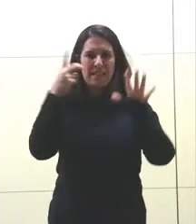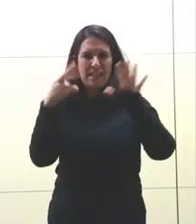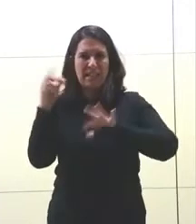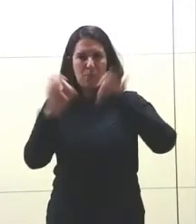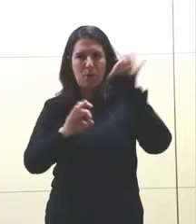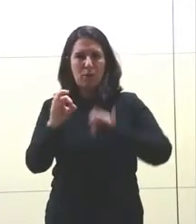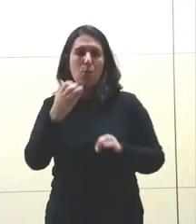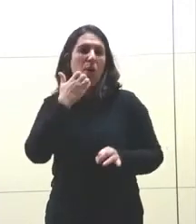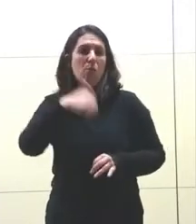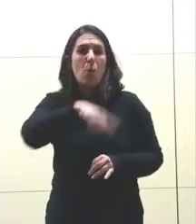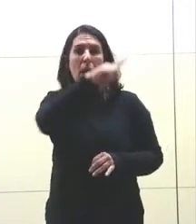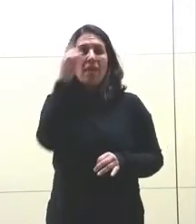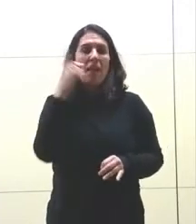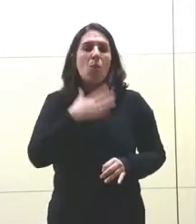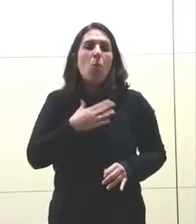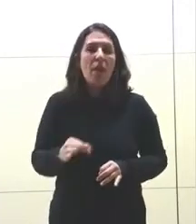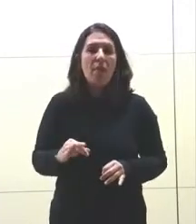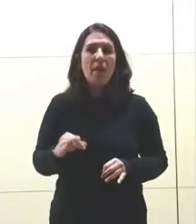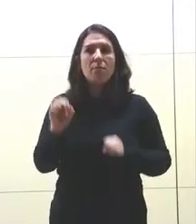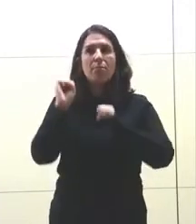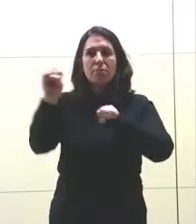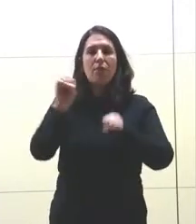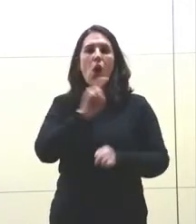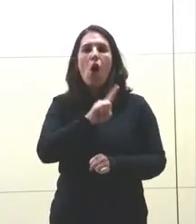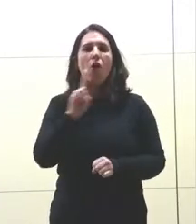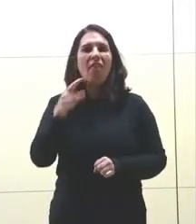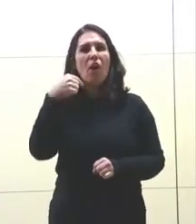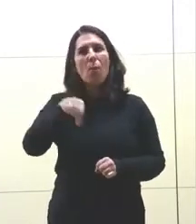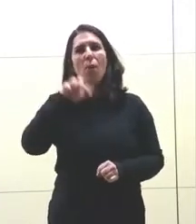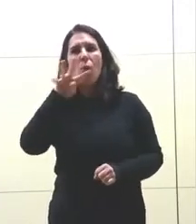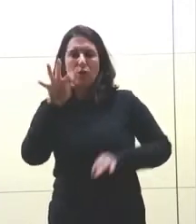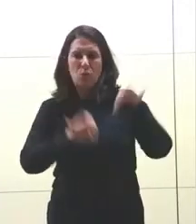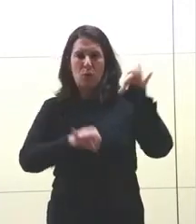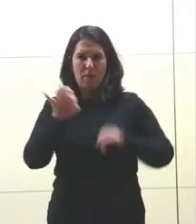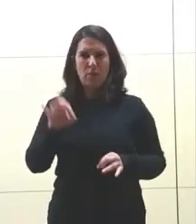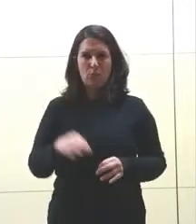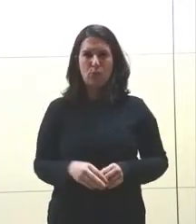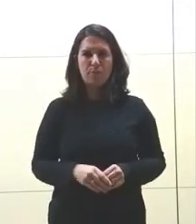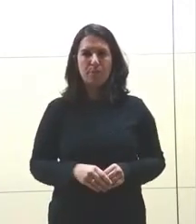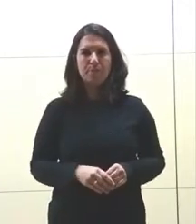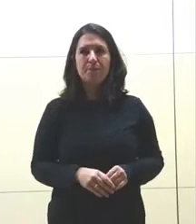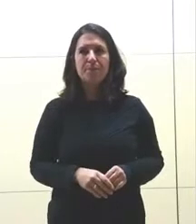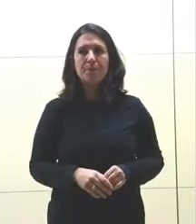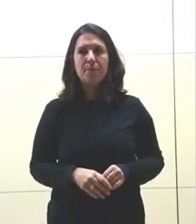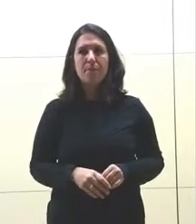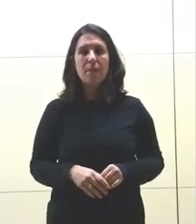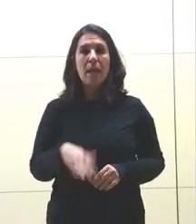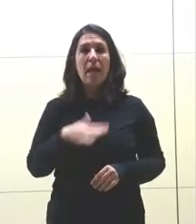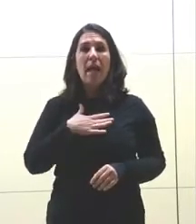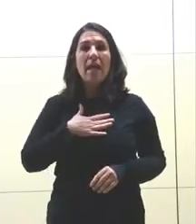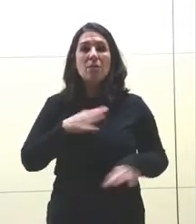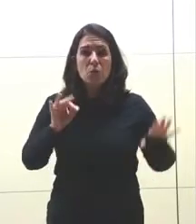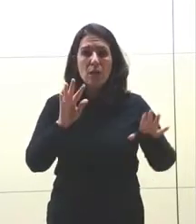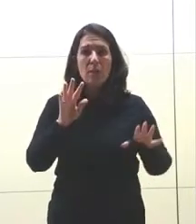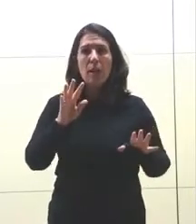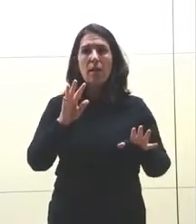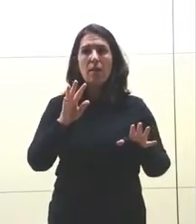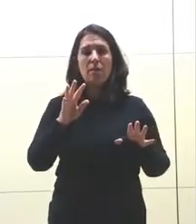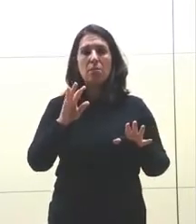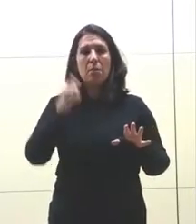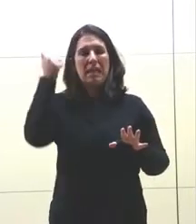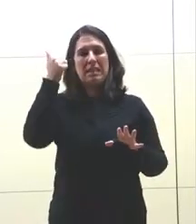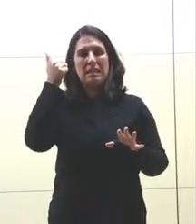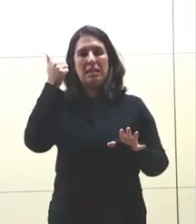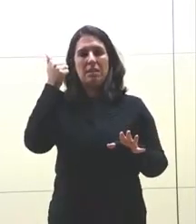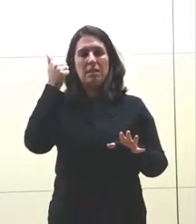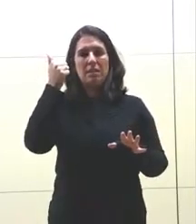tenía una inmunidad del 11%, 11,4%. Es posible que haya aumentado, pero seguramente no